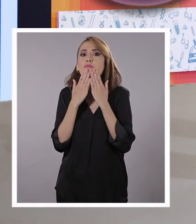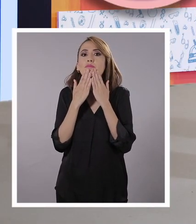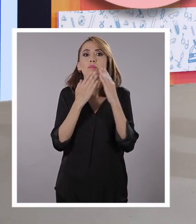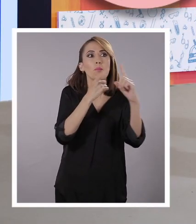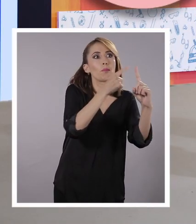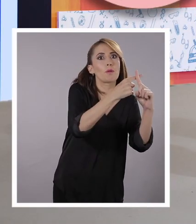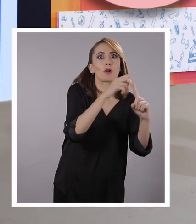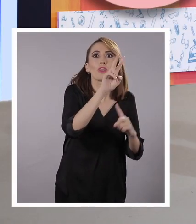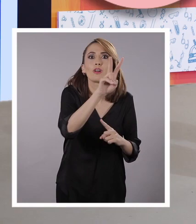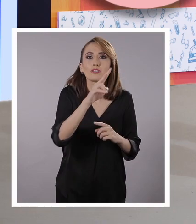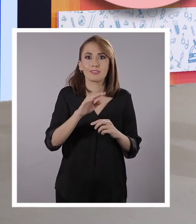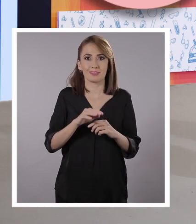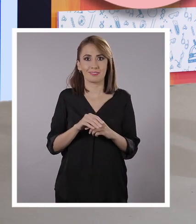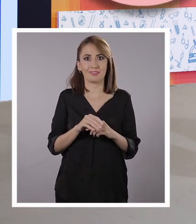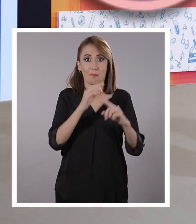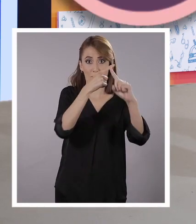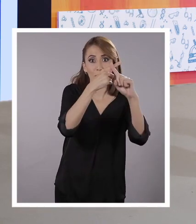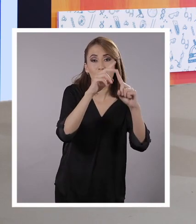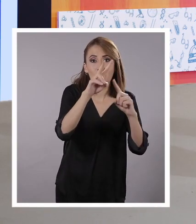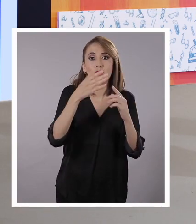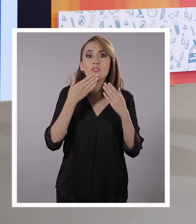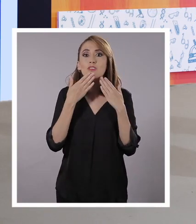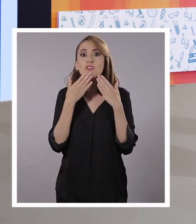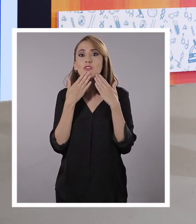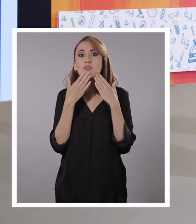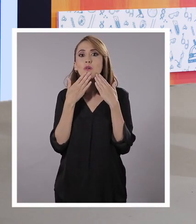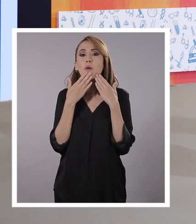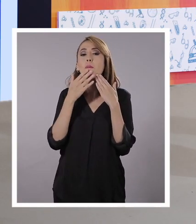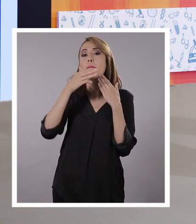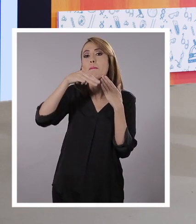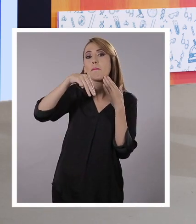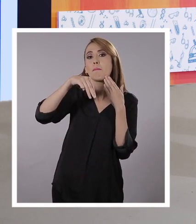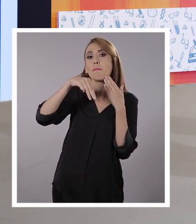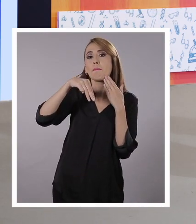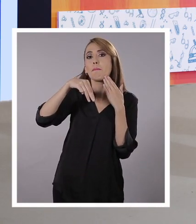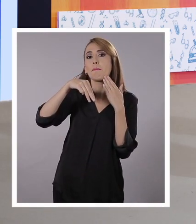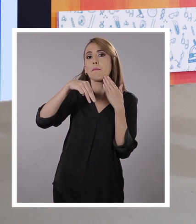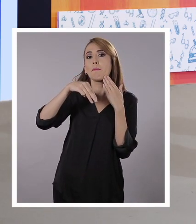Por 2. Así es, perfecto. Y la palabra es...